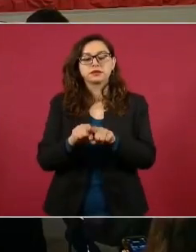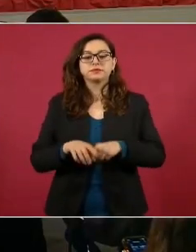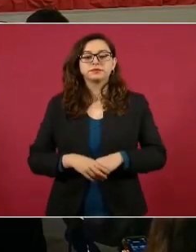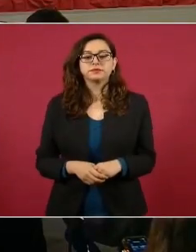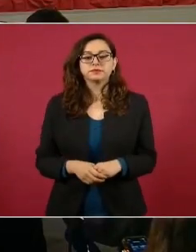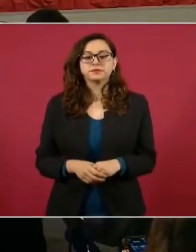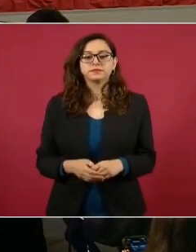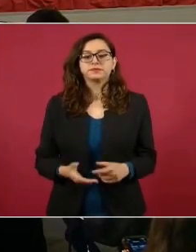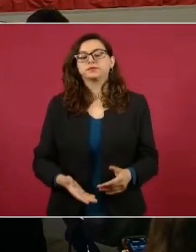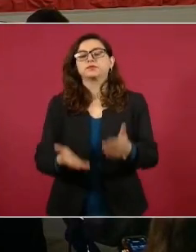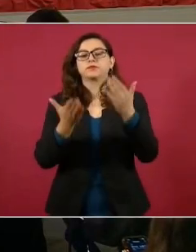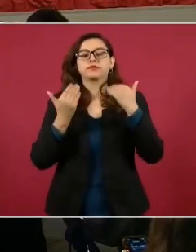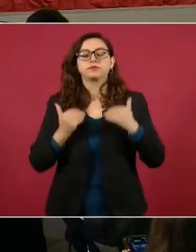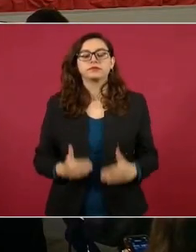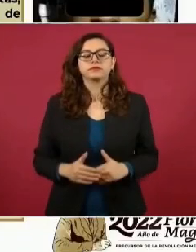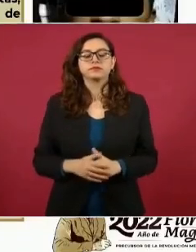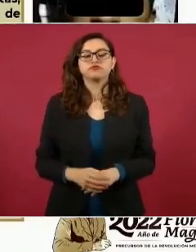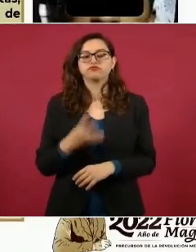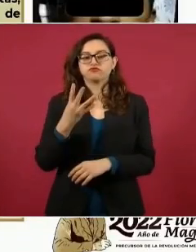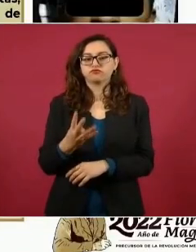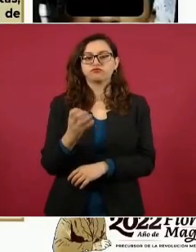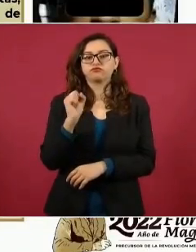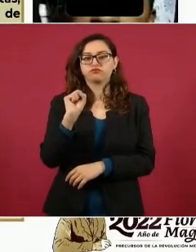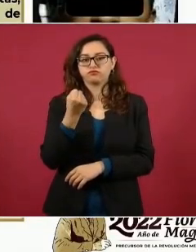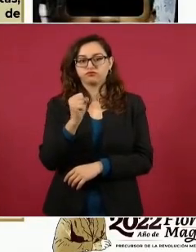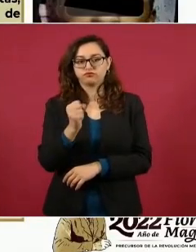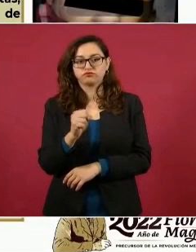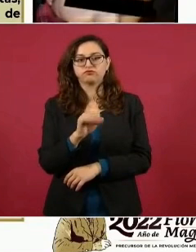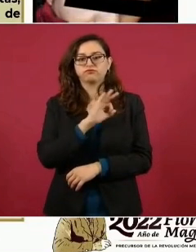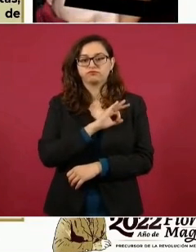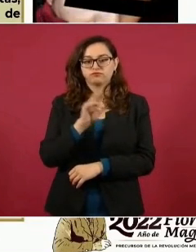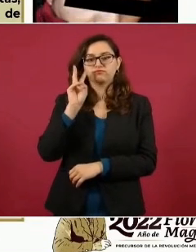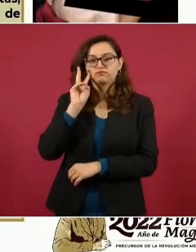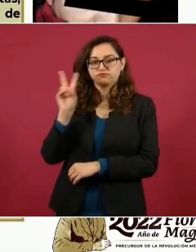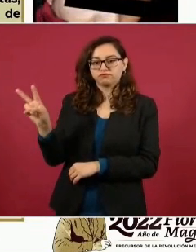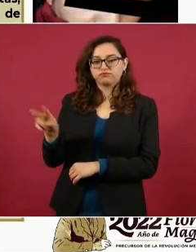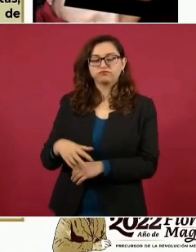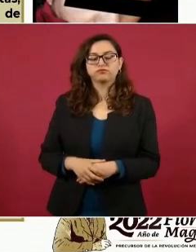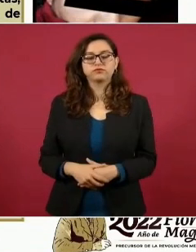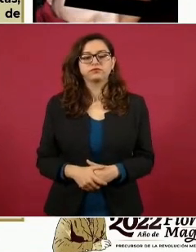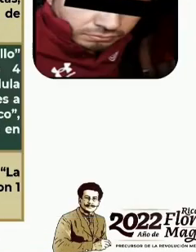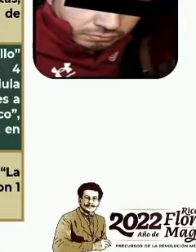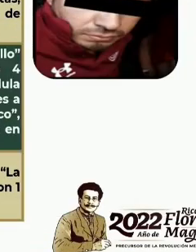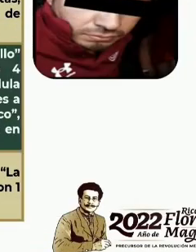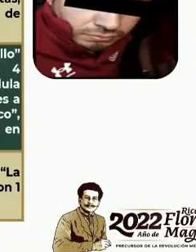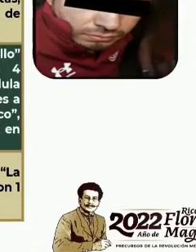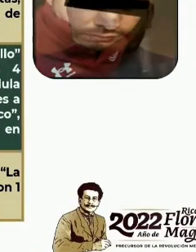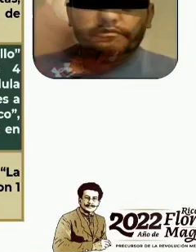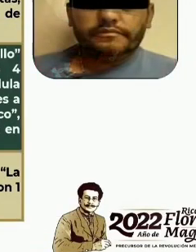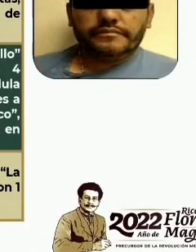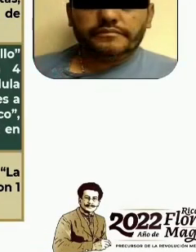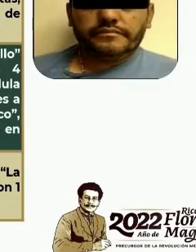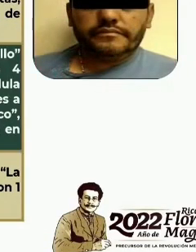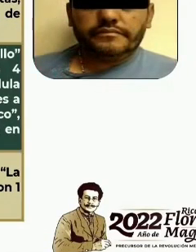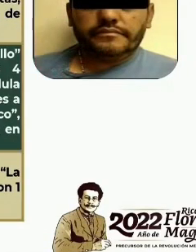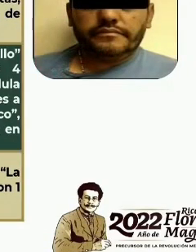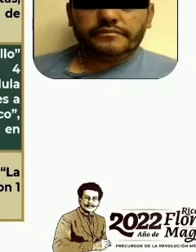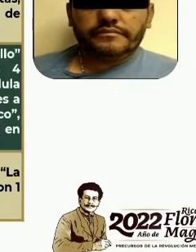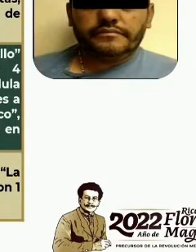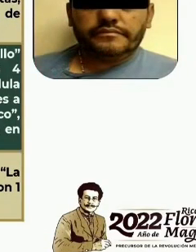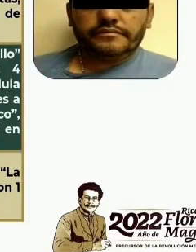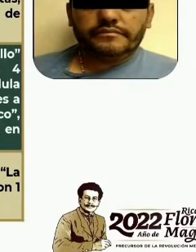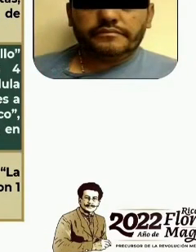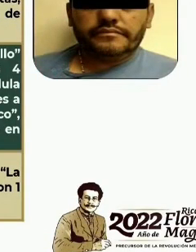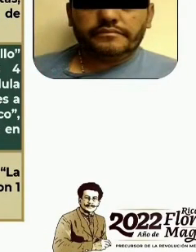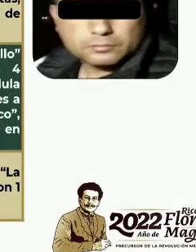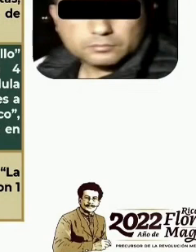tapalpa jalisco el 4 de septiembre se detiene a un operador relevante del cártel jalisco nueva generación de los